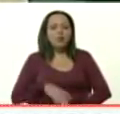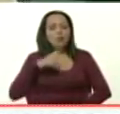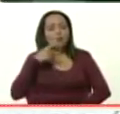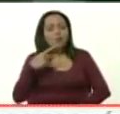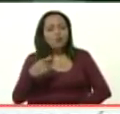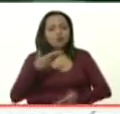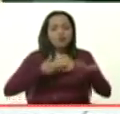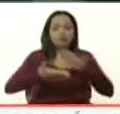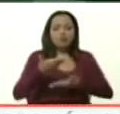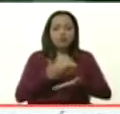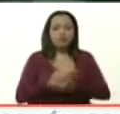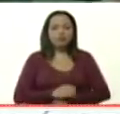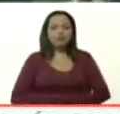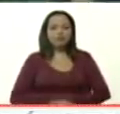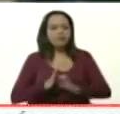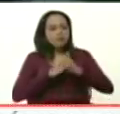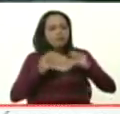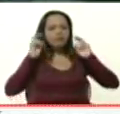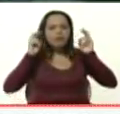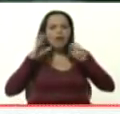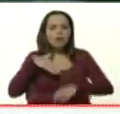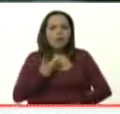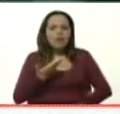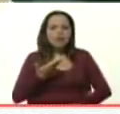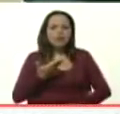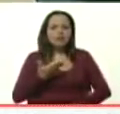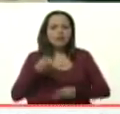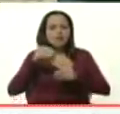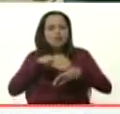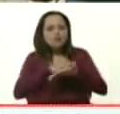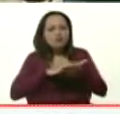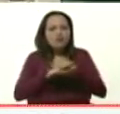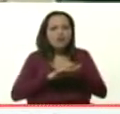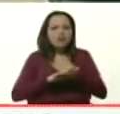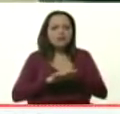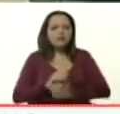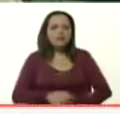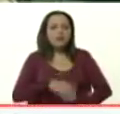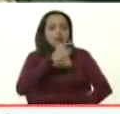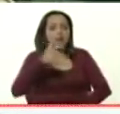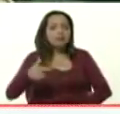fluidas y todos estos temas se puedan llevar a través de los cónsules.